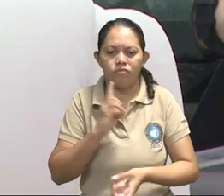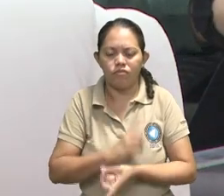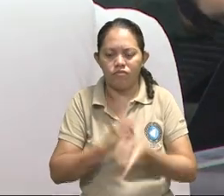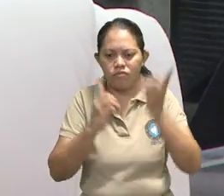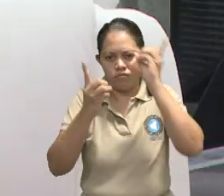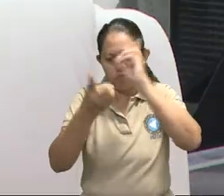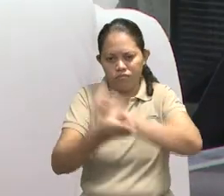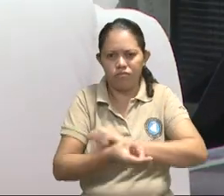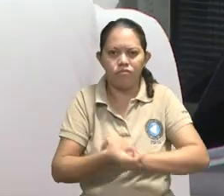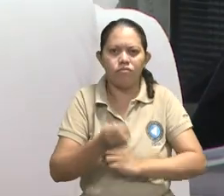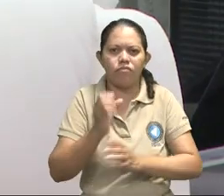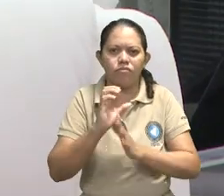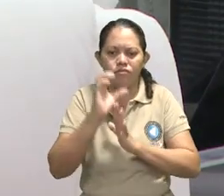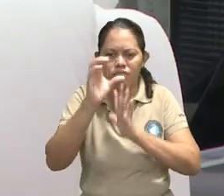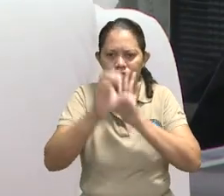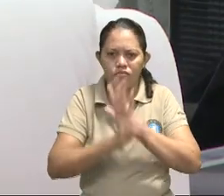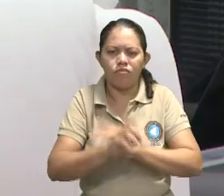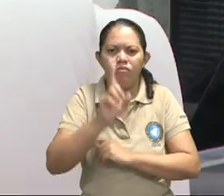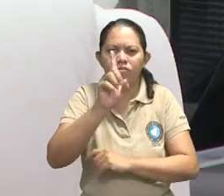reformar un decreto de